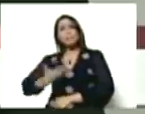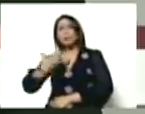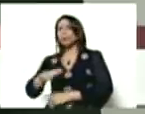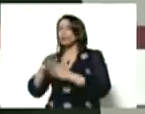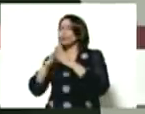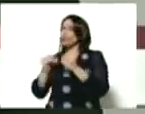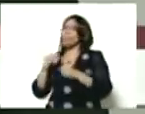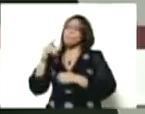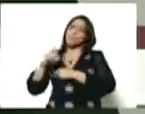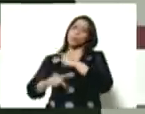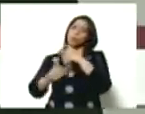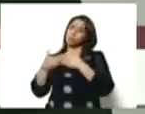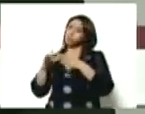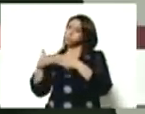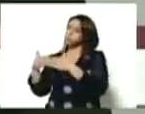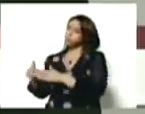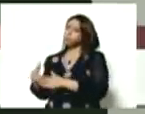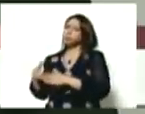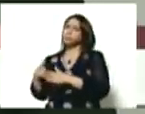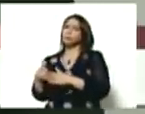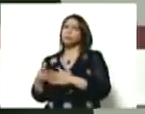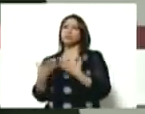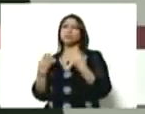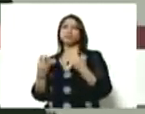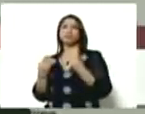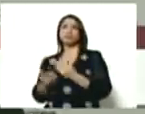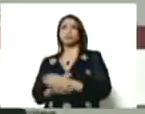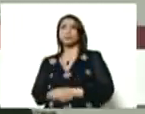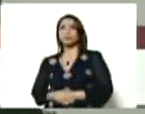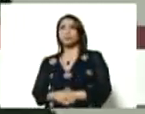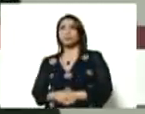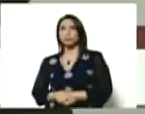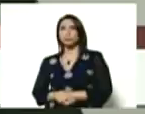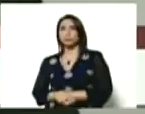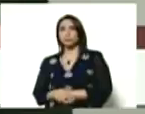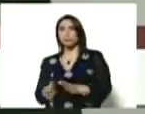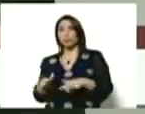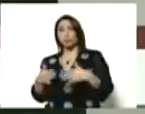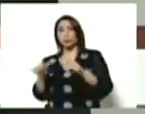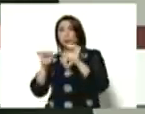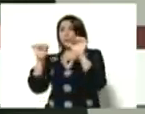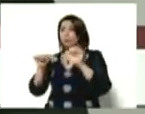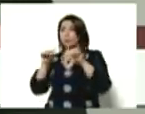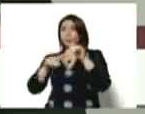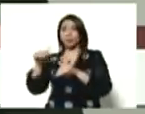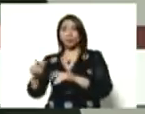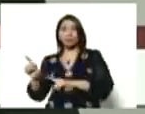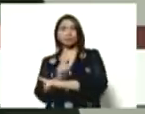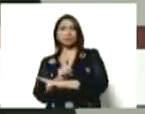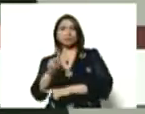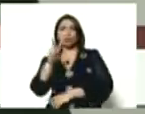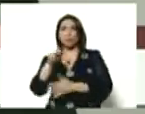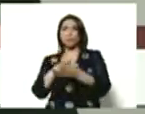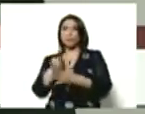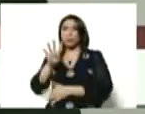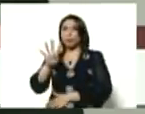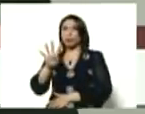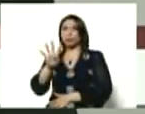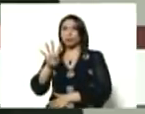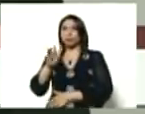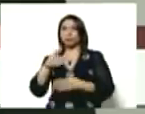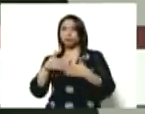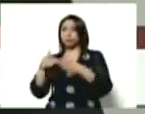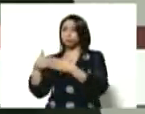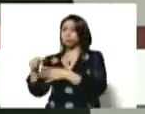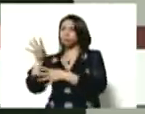los procesos se ha garantizado, pero sobre todo desde que el sistema electoral fue automatizado en 2004, se ha garantizado